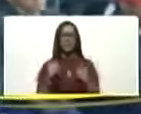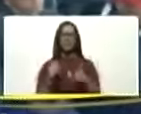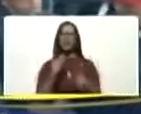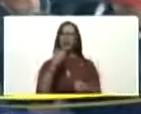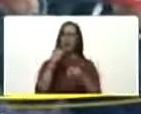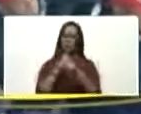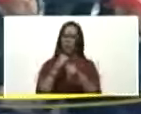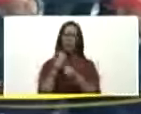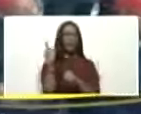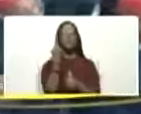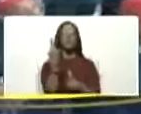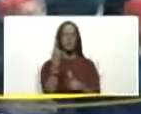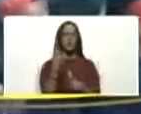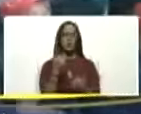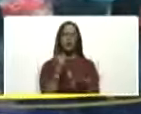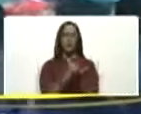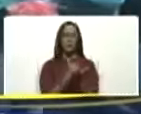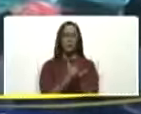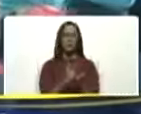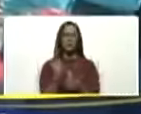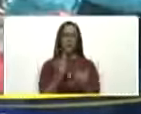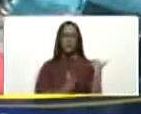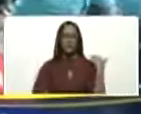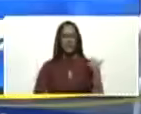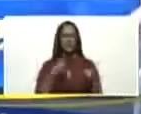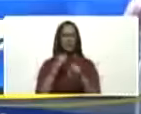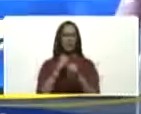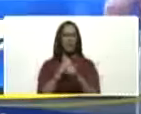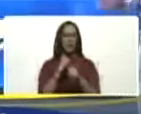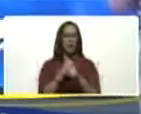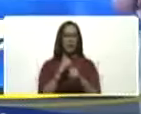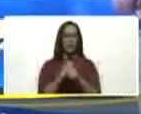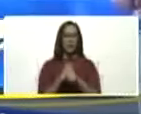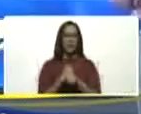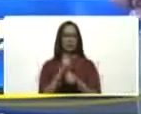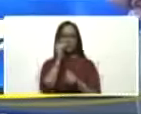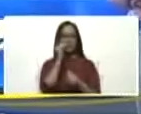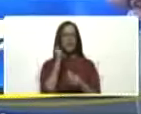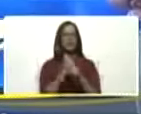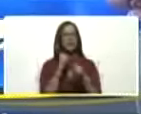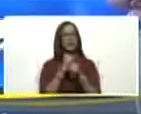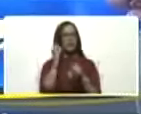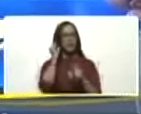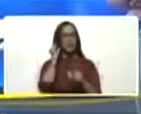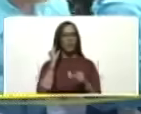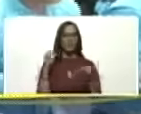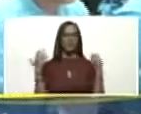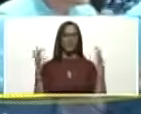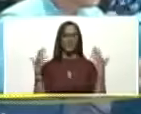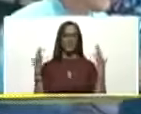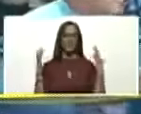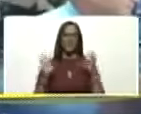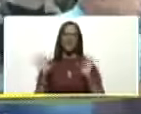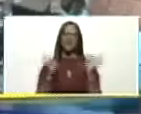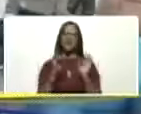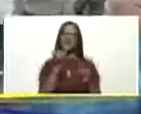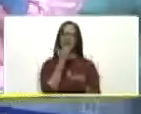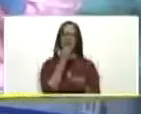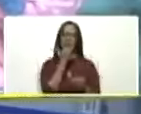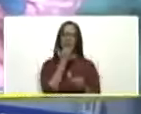presidente obrero. Amén. El presidente de los trabajadores y de las trabajadoras. Que nadie se